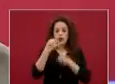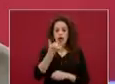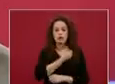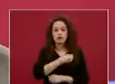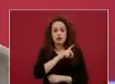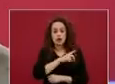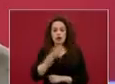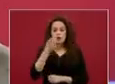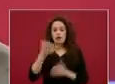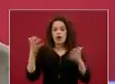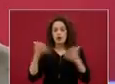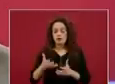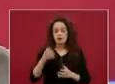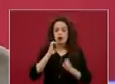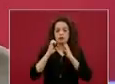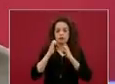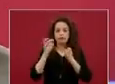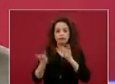Salud Pública